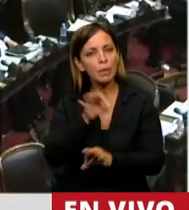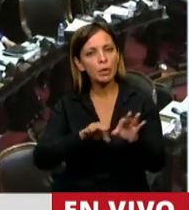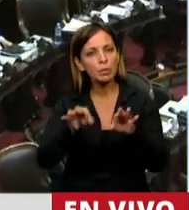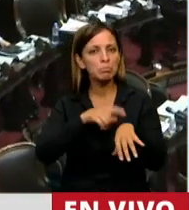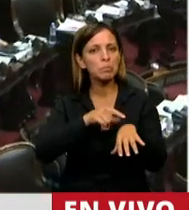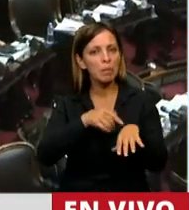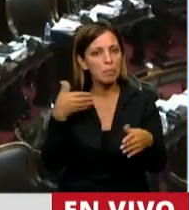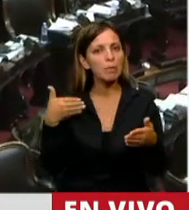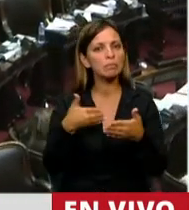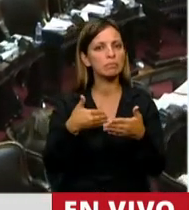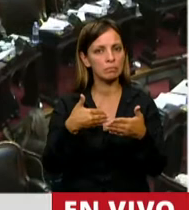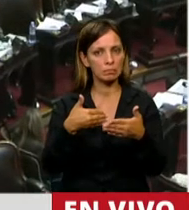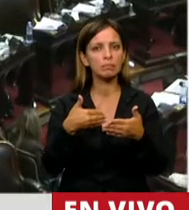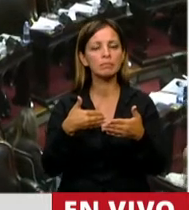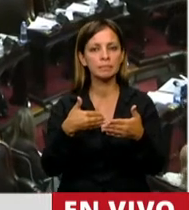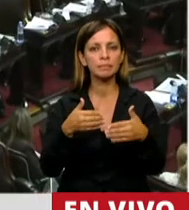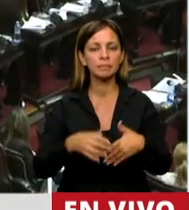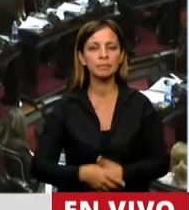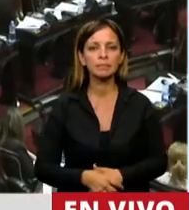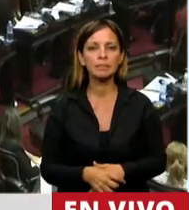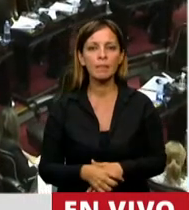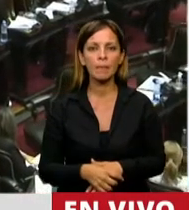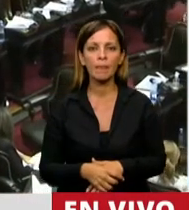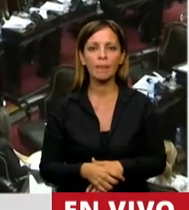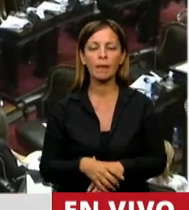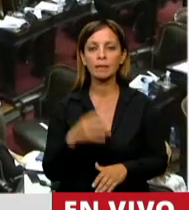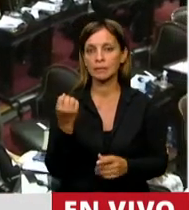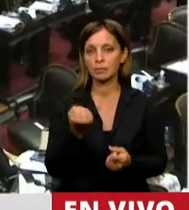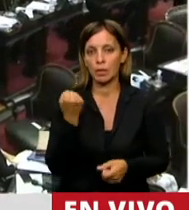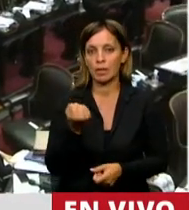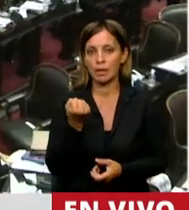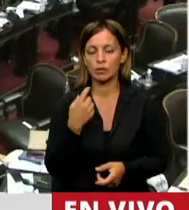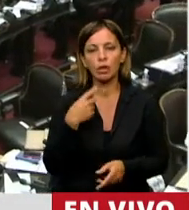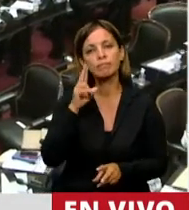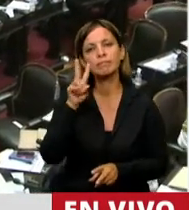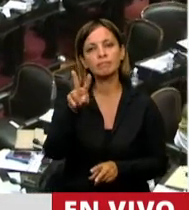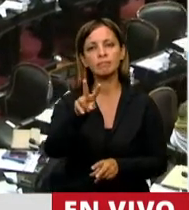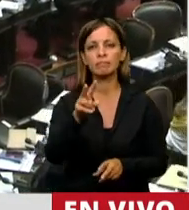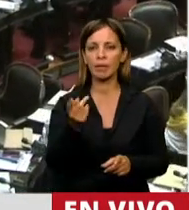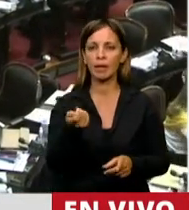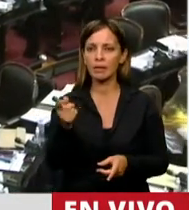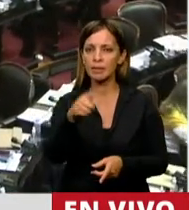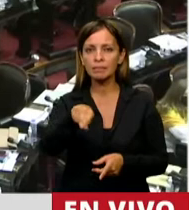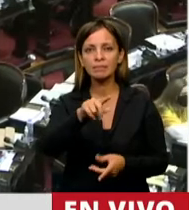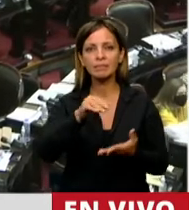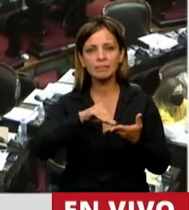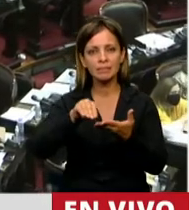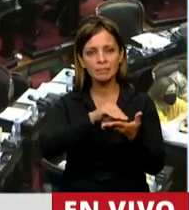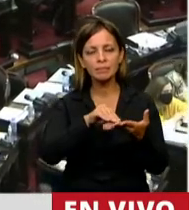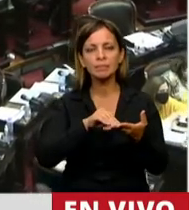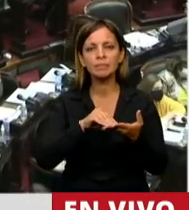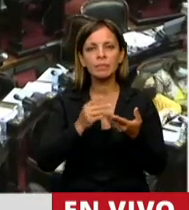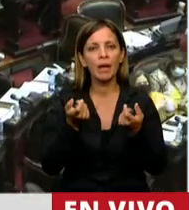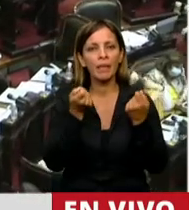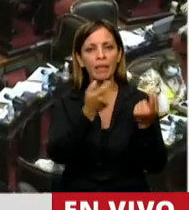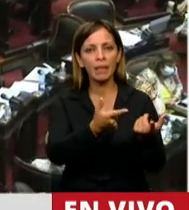razonable. Es necesario, y lo escuchaba recién de los diputados preopinantes, darle las